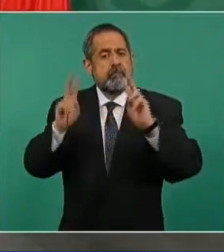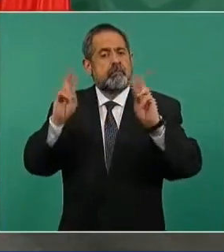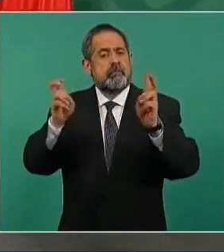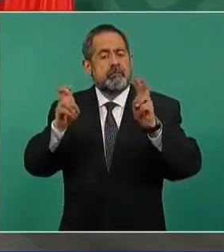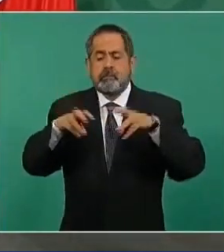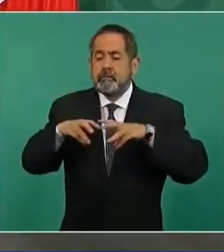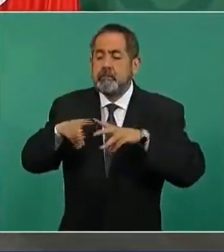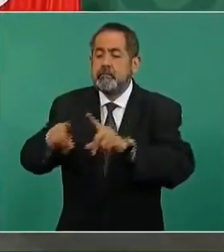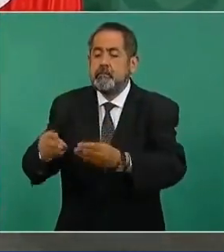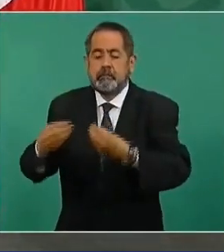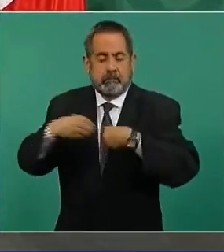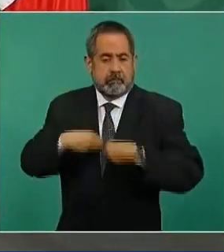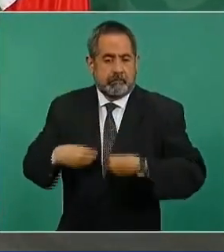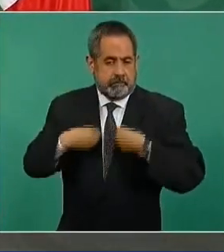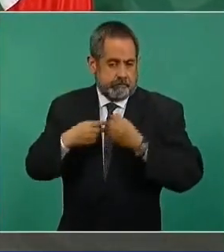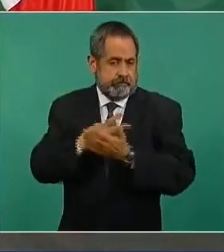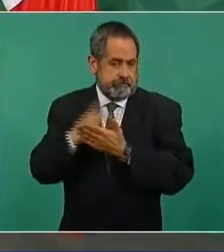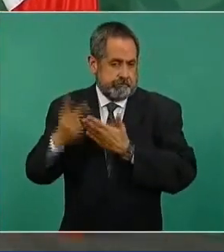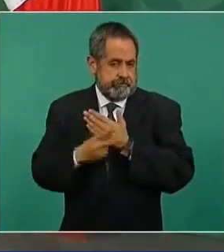Vida.